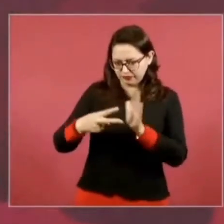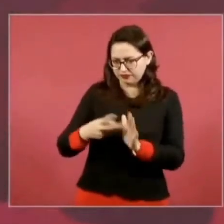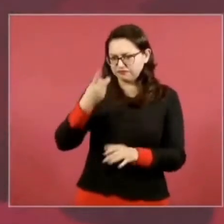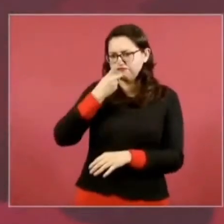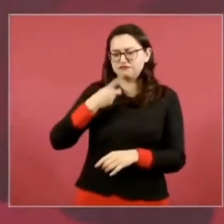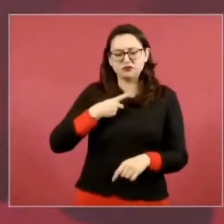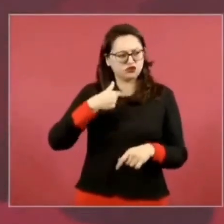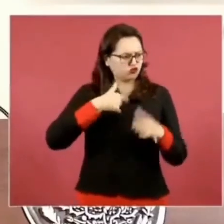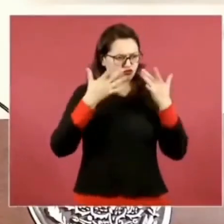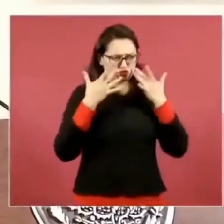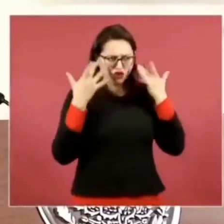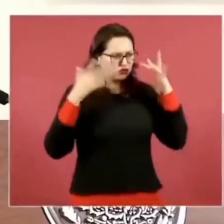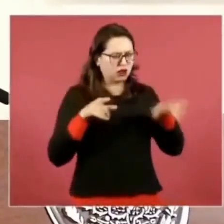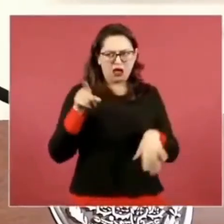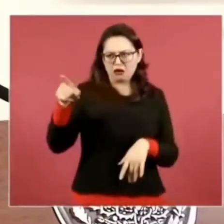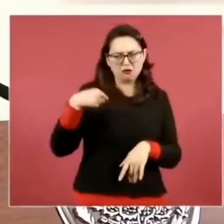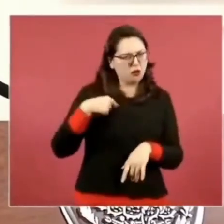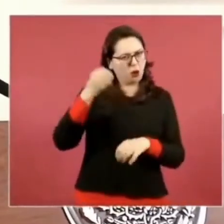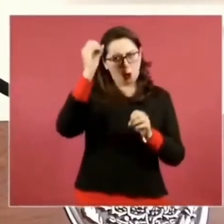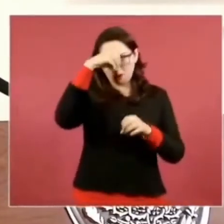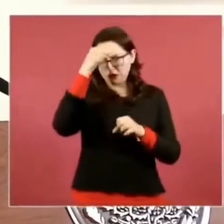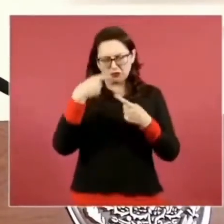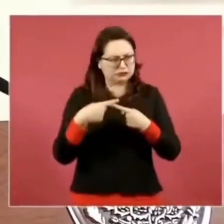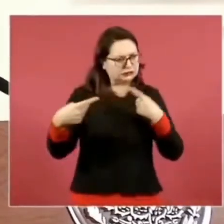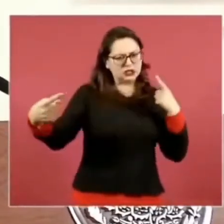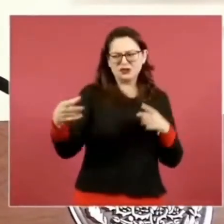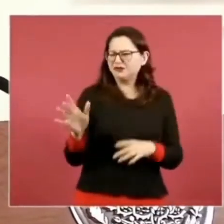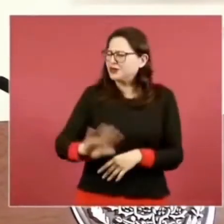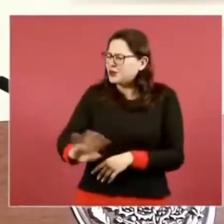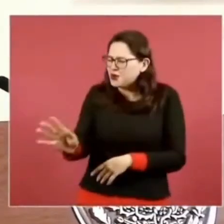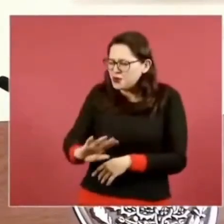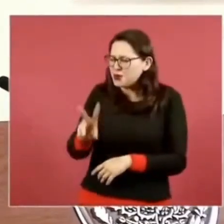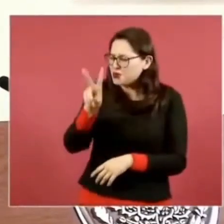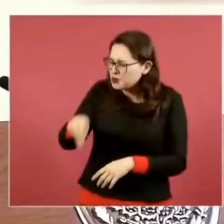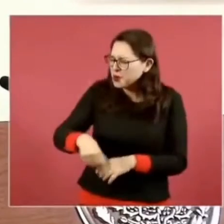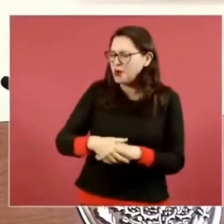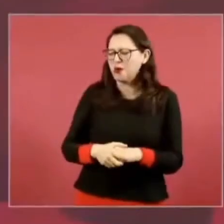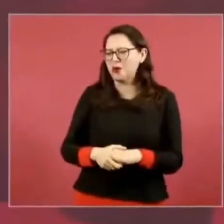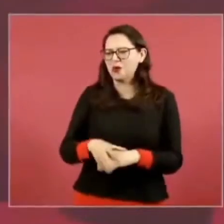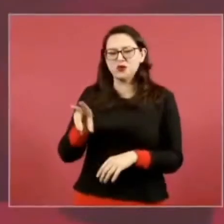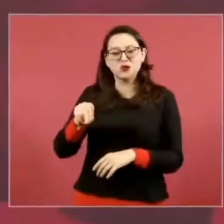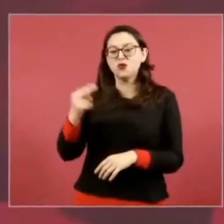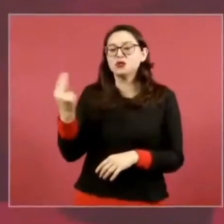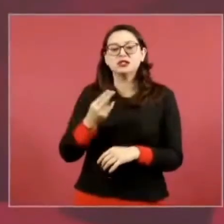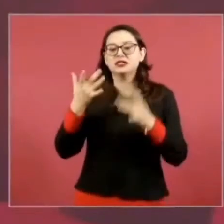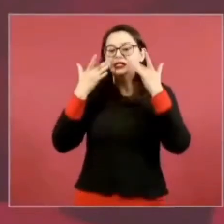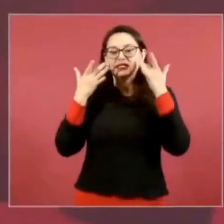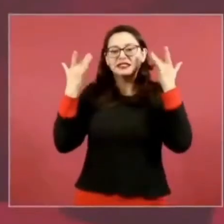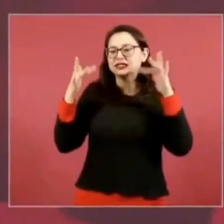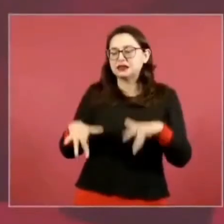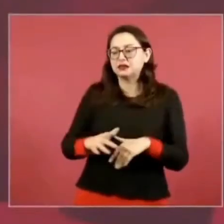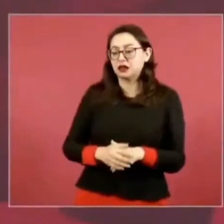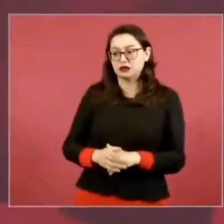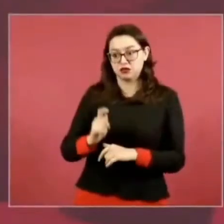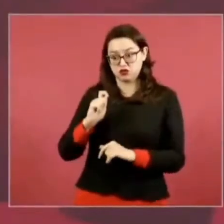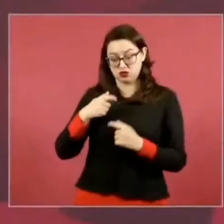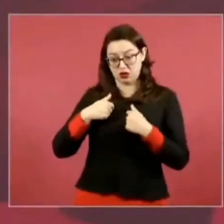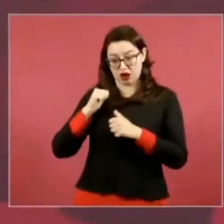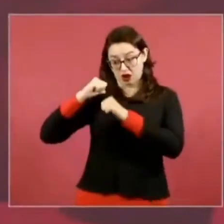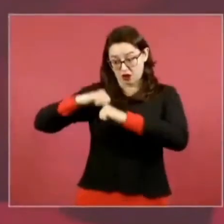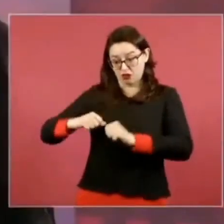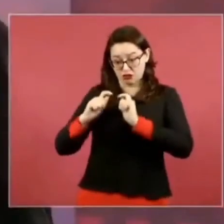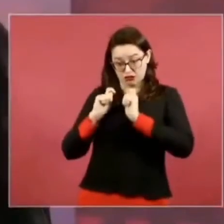le digo: no, ingeniero, ayúdenme, aquí no son cargos,